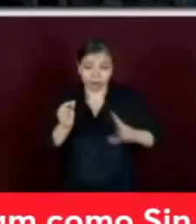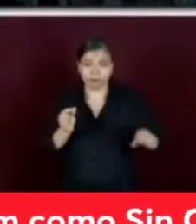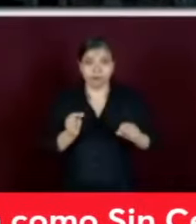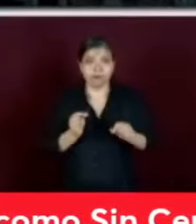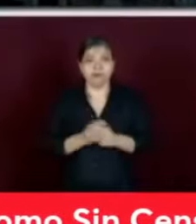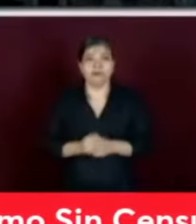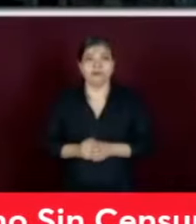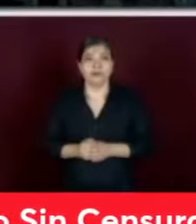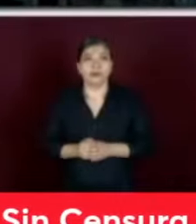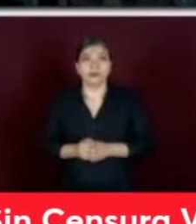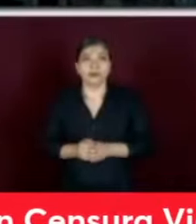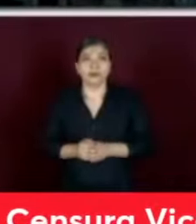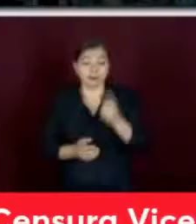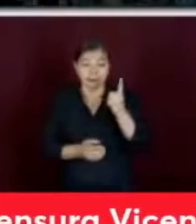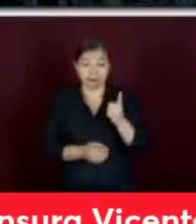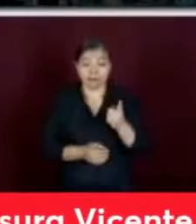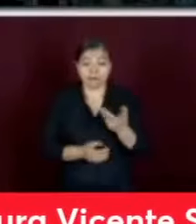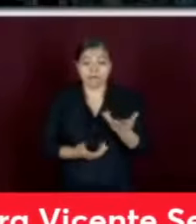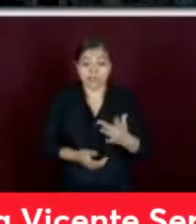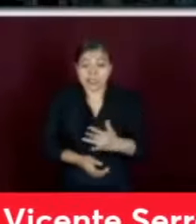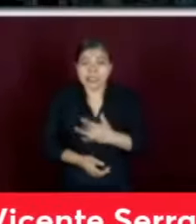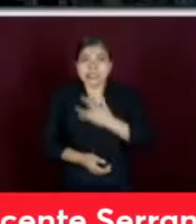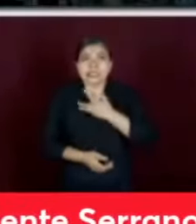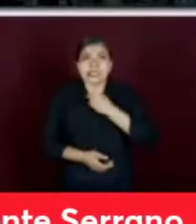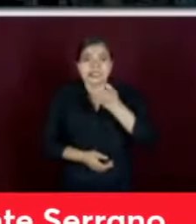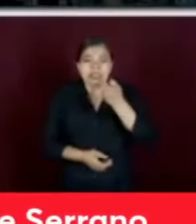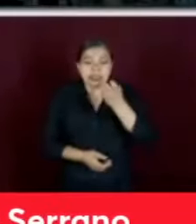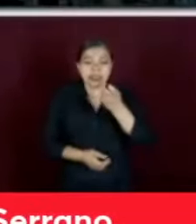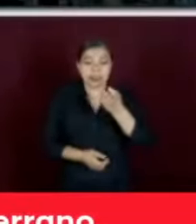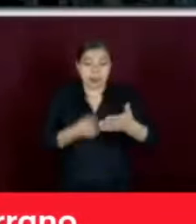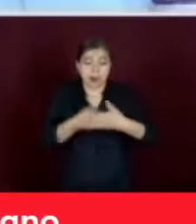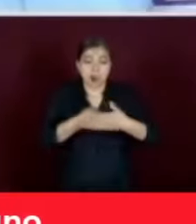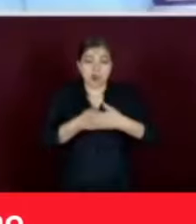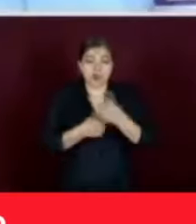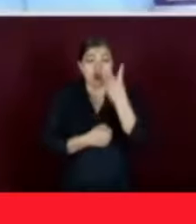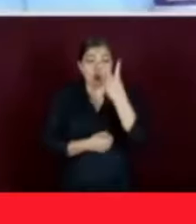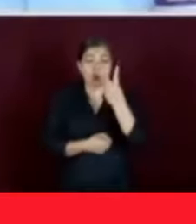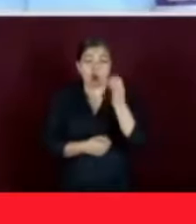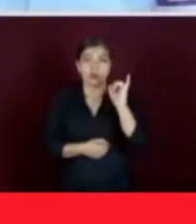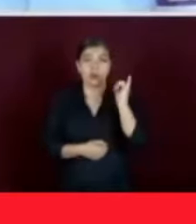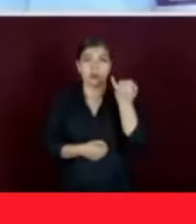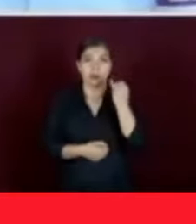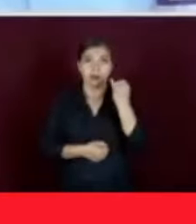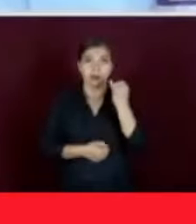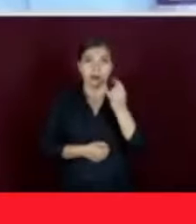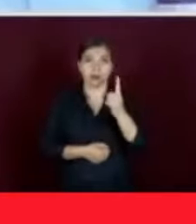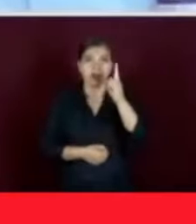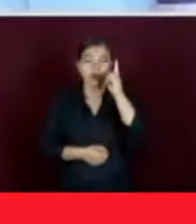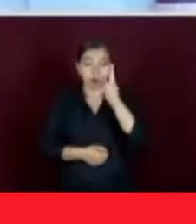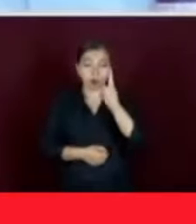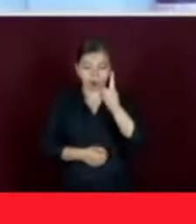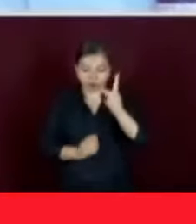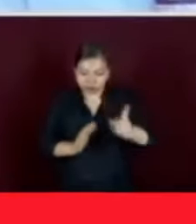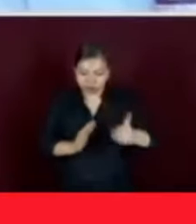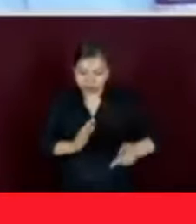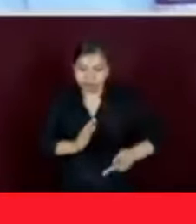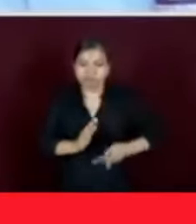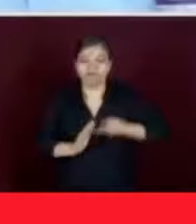nos dice que este 2 de junio, una vez